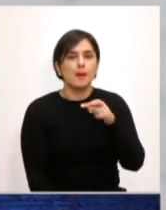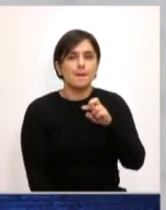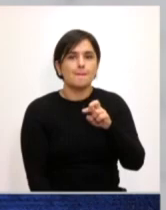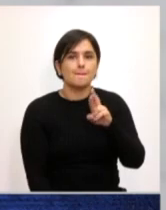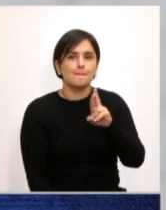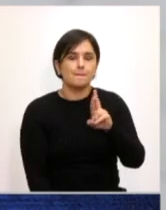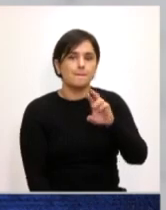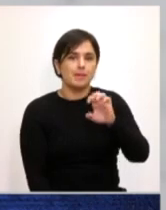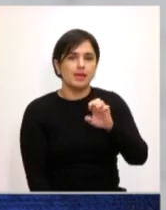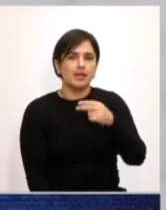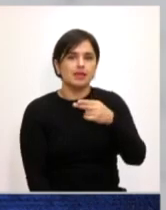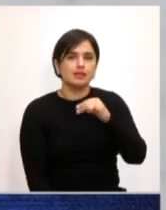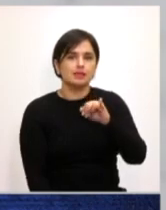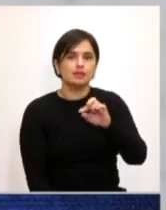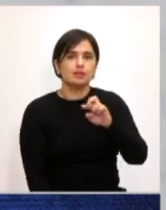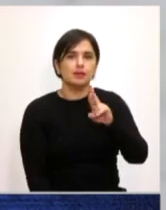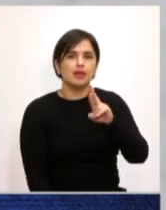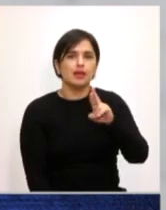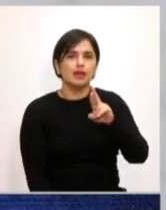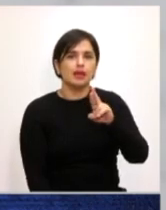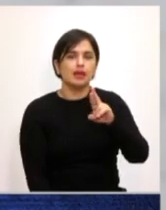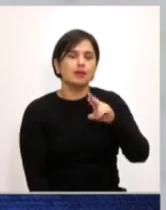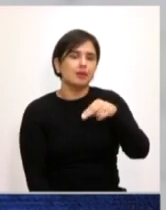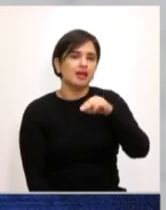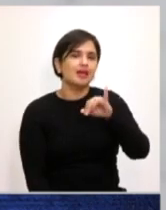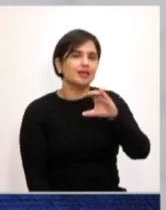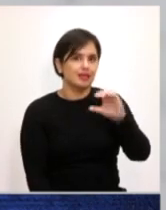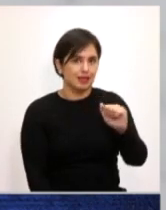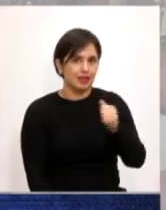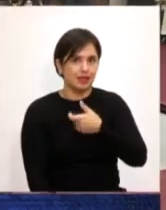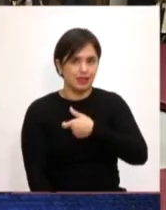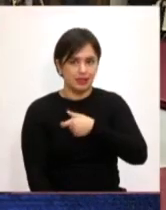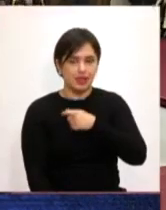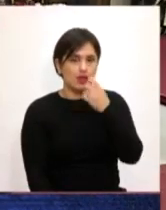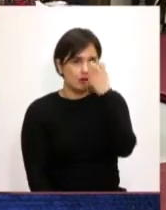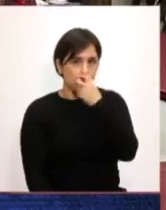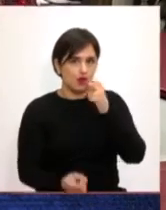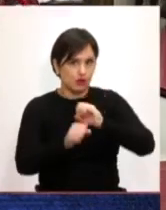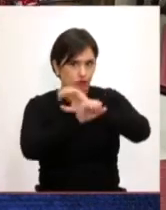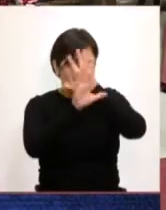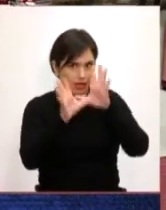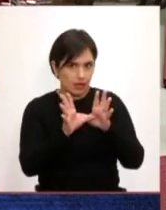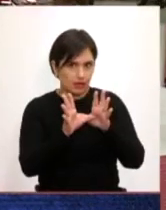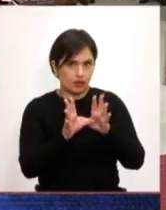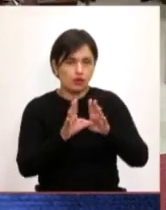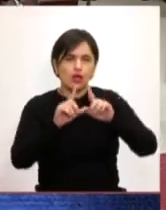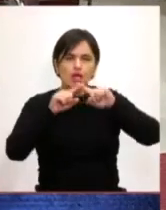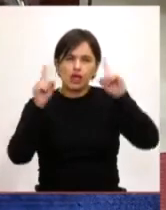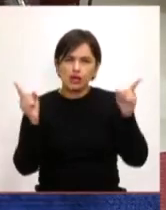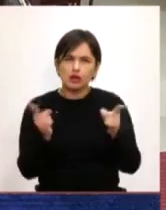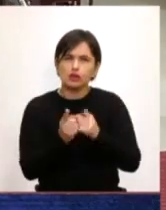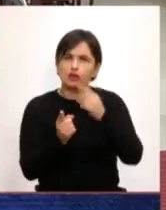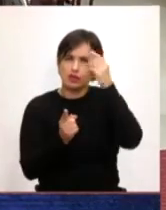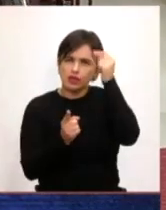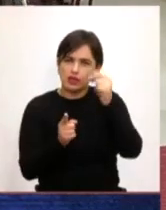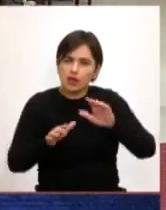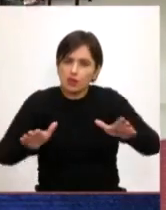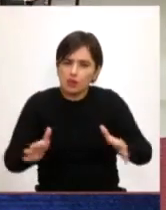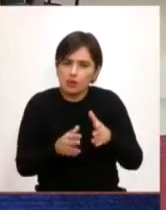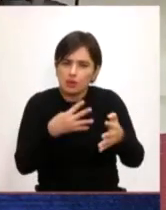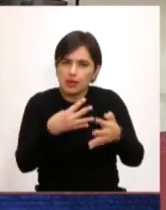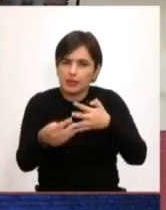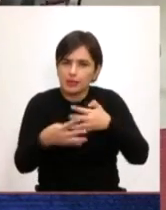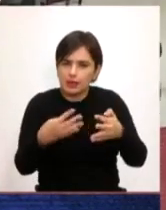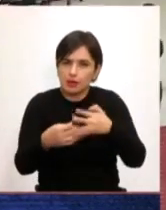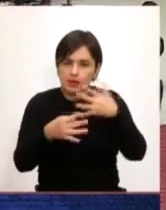Real Academia Española, iniciativa que nos sitúa en el contexto de una tendencia global que busca promover la transparencia